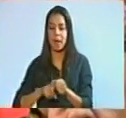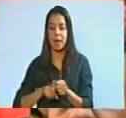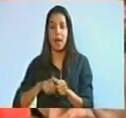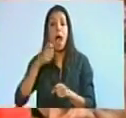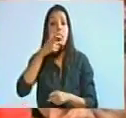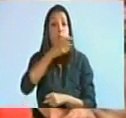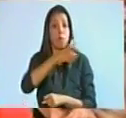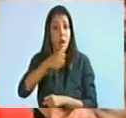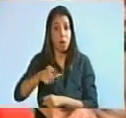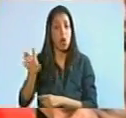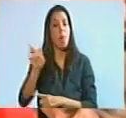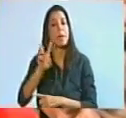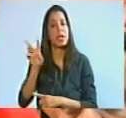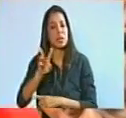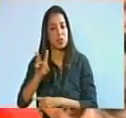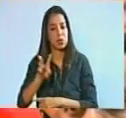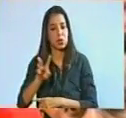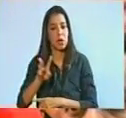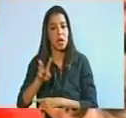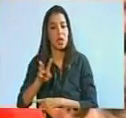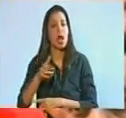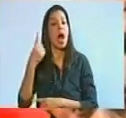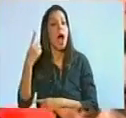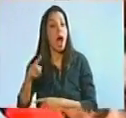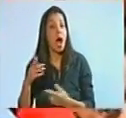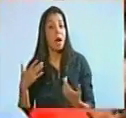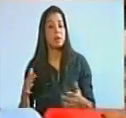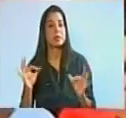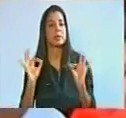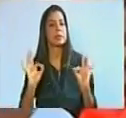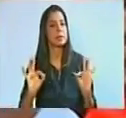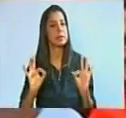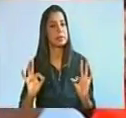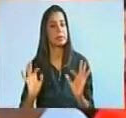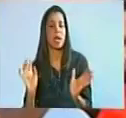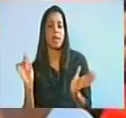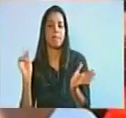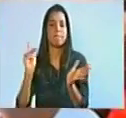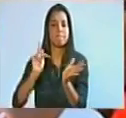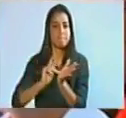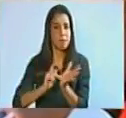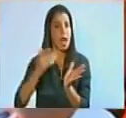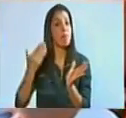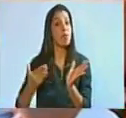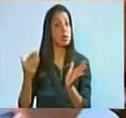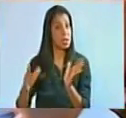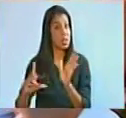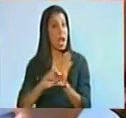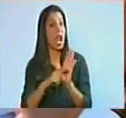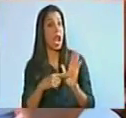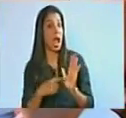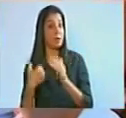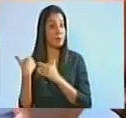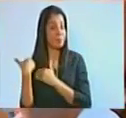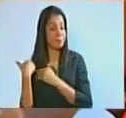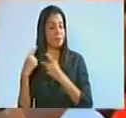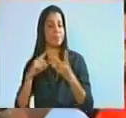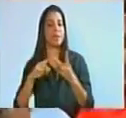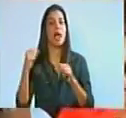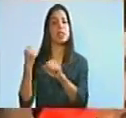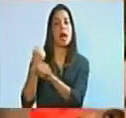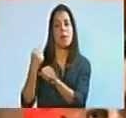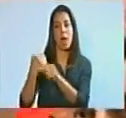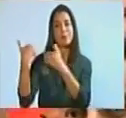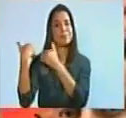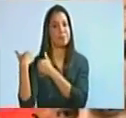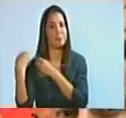pueblo tiene un esencial protagonismo dentro de esta ley. Los trabajadores, el sector